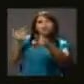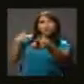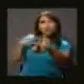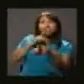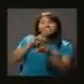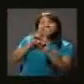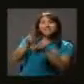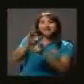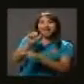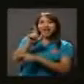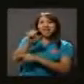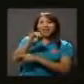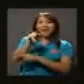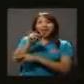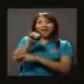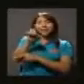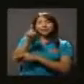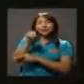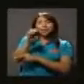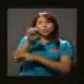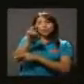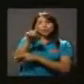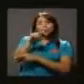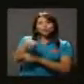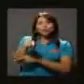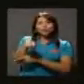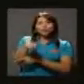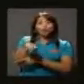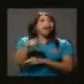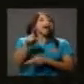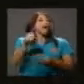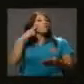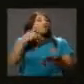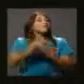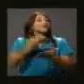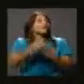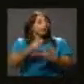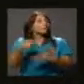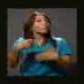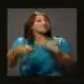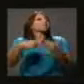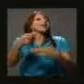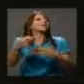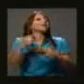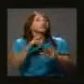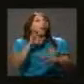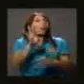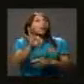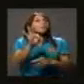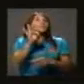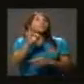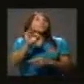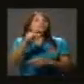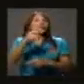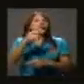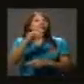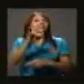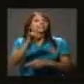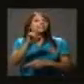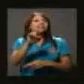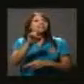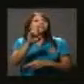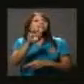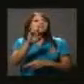Alejandro Cruz se llama. Bueno voy a verificar ese dato y se ganó un chifrijo usted con lo que quiera más tarde ¿oyó? Ahora ahí están mis